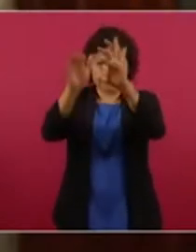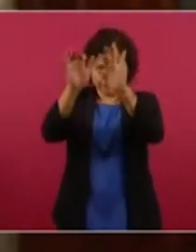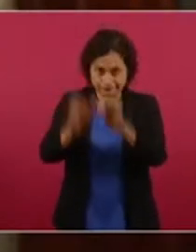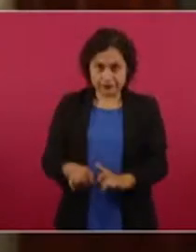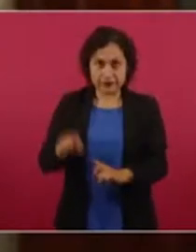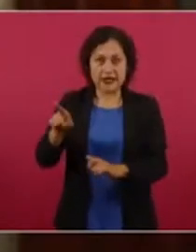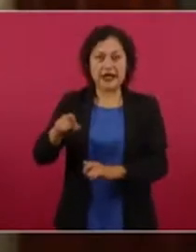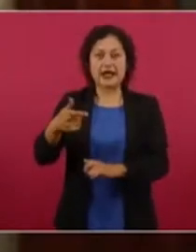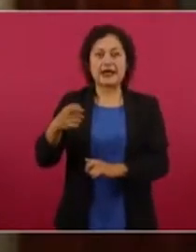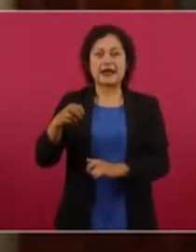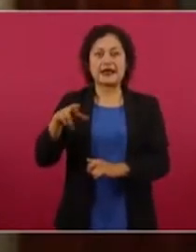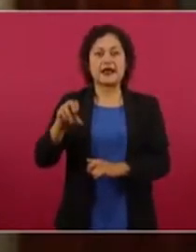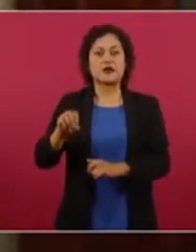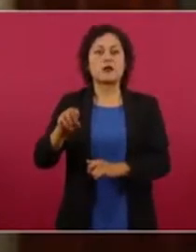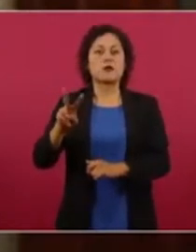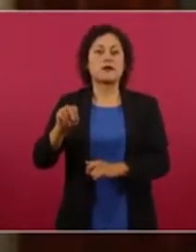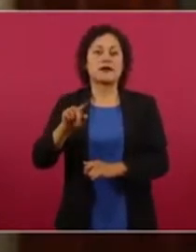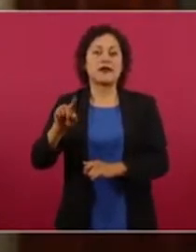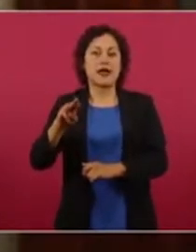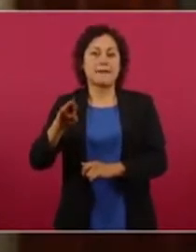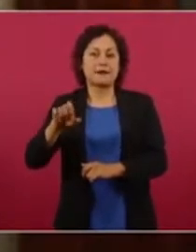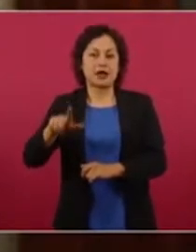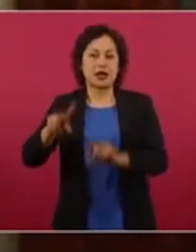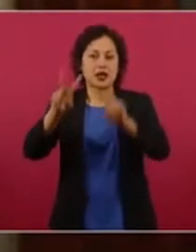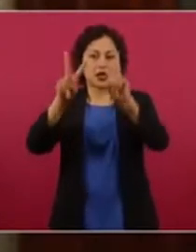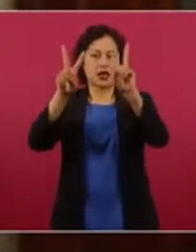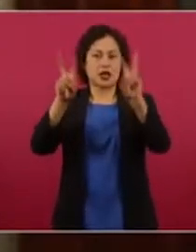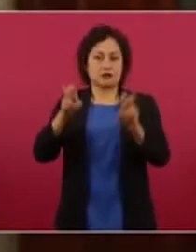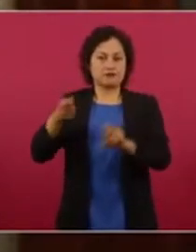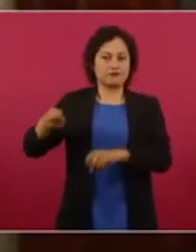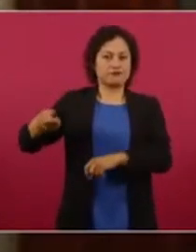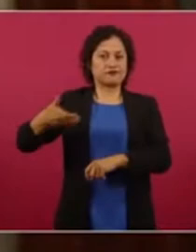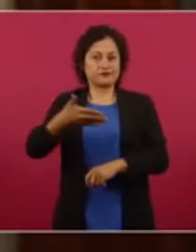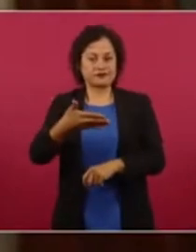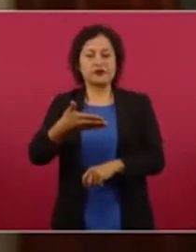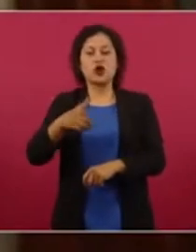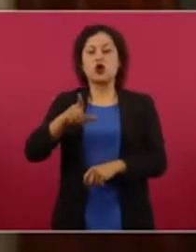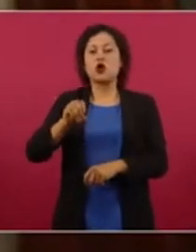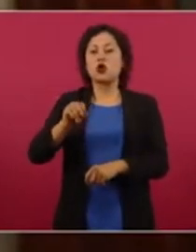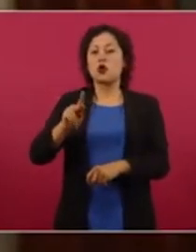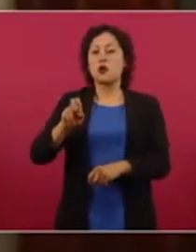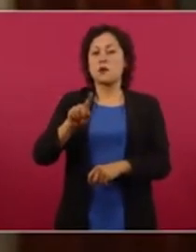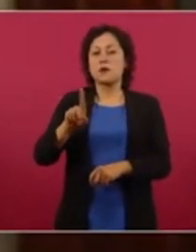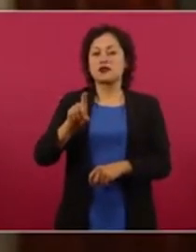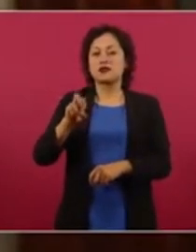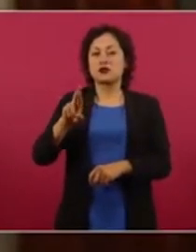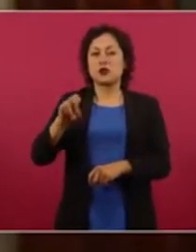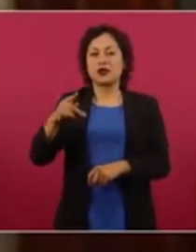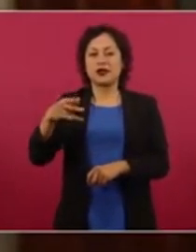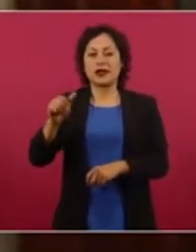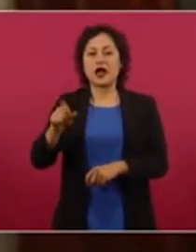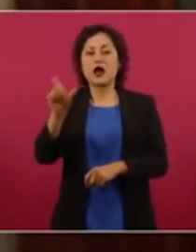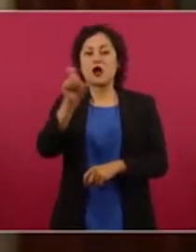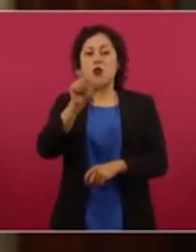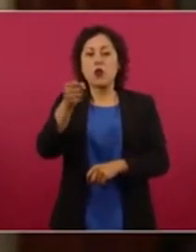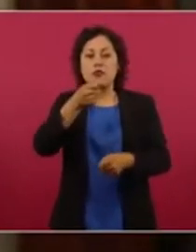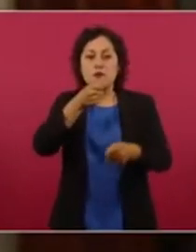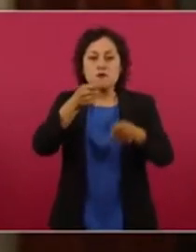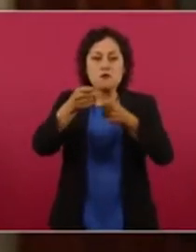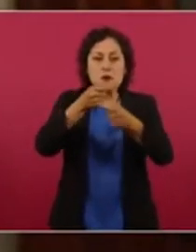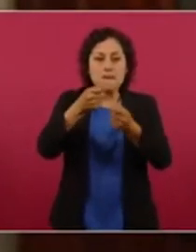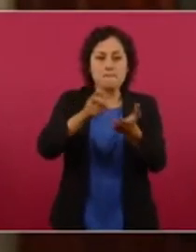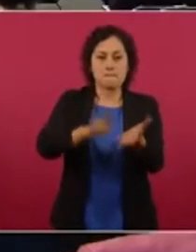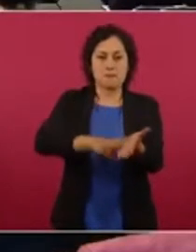que tituló López Dóriga cuando el micrófono tiene precio, donde en la portada se